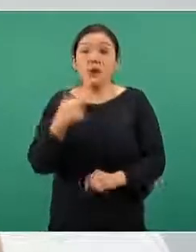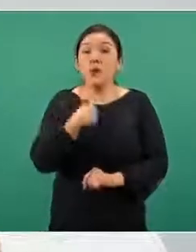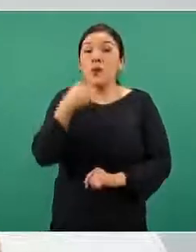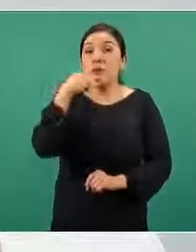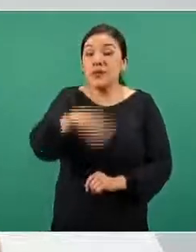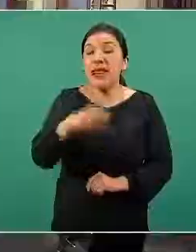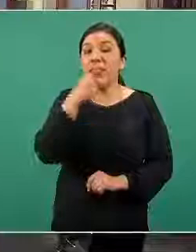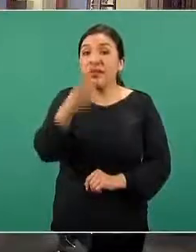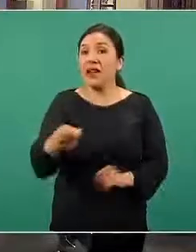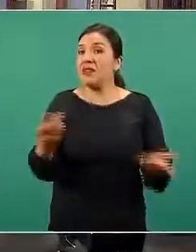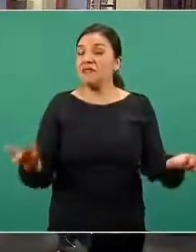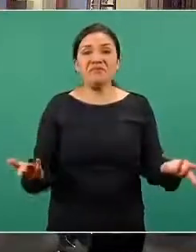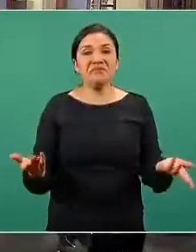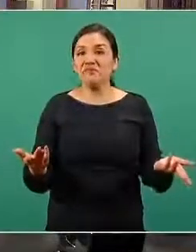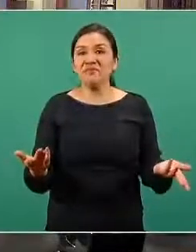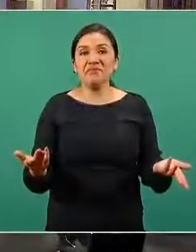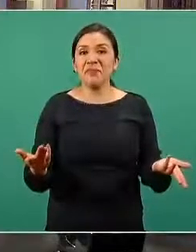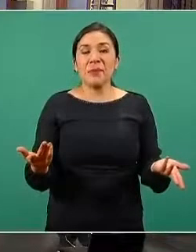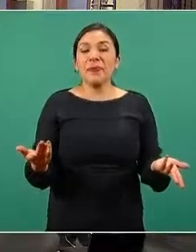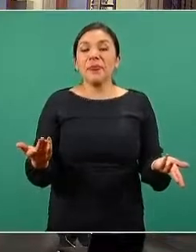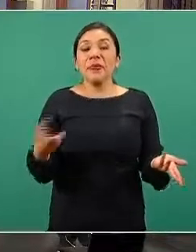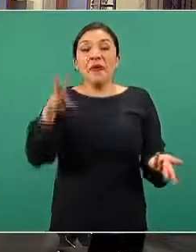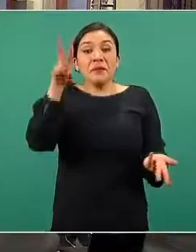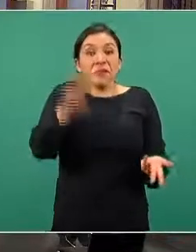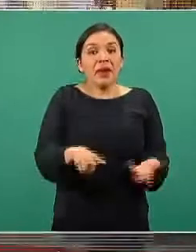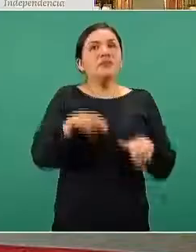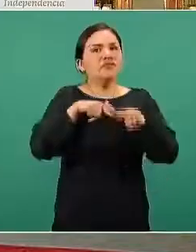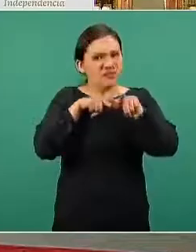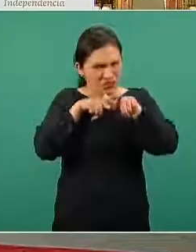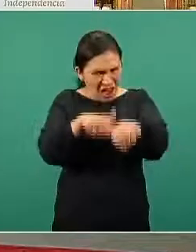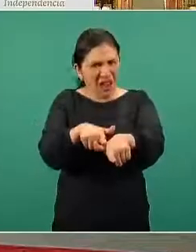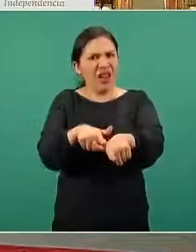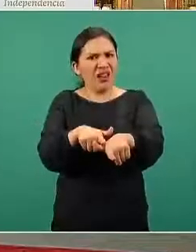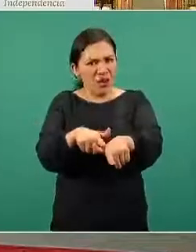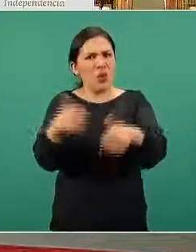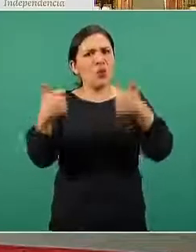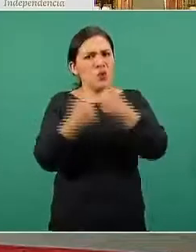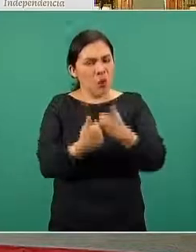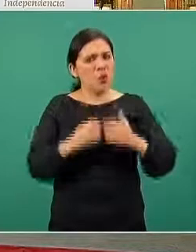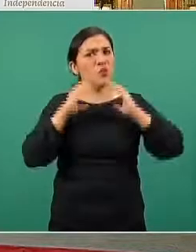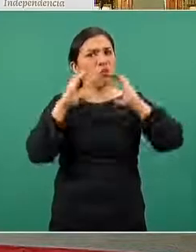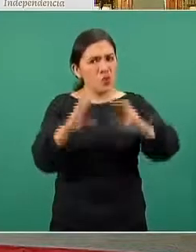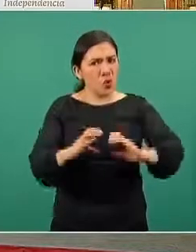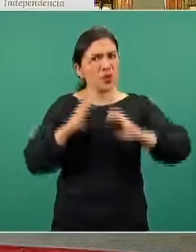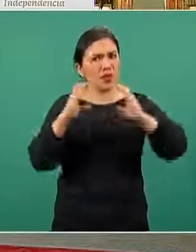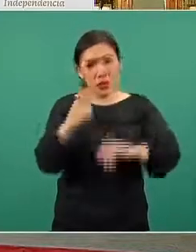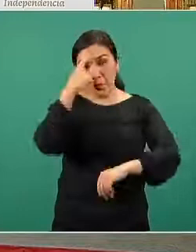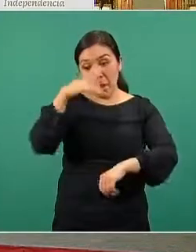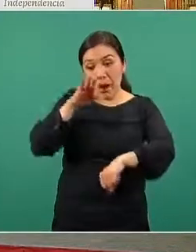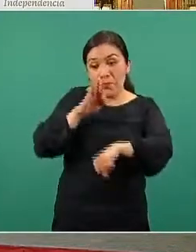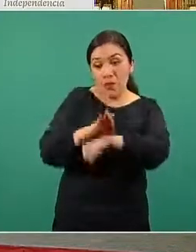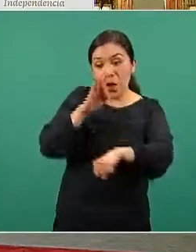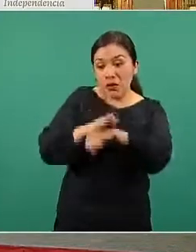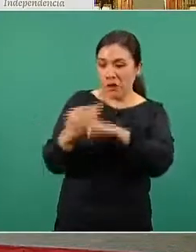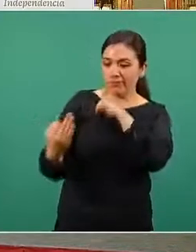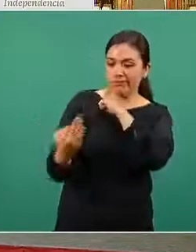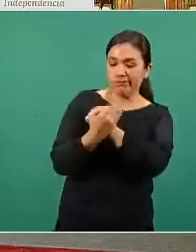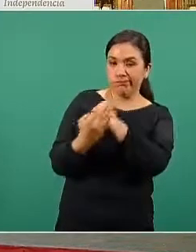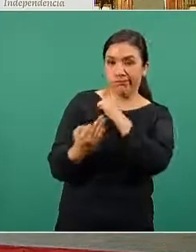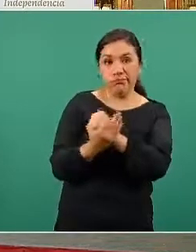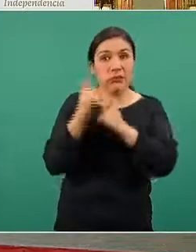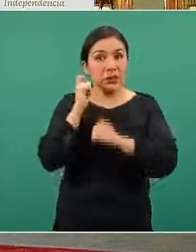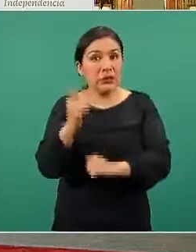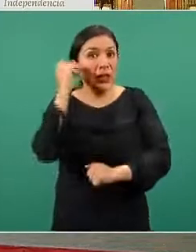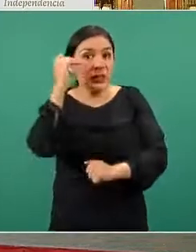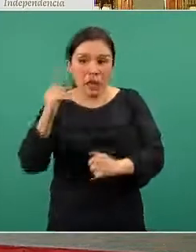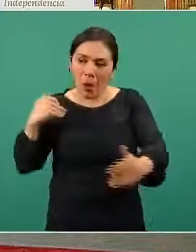es precisamente que continúen con las medidas de protección que durante